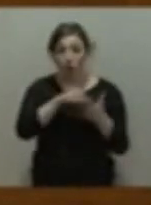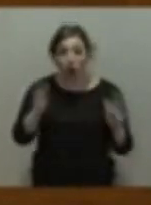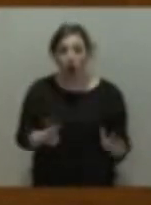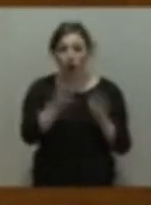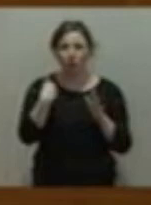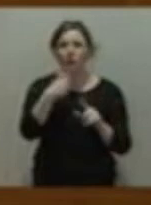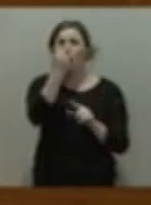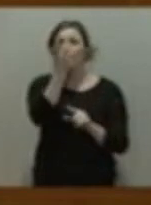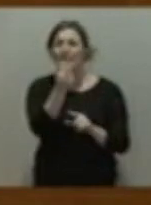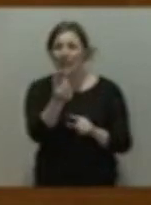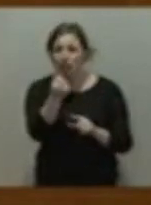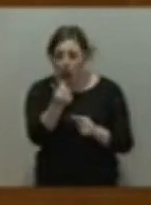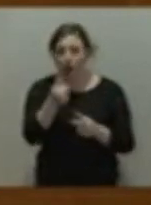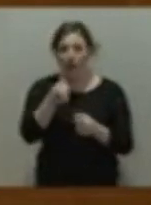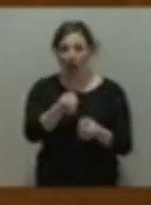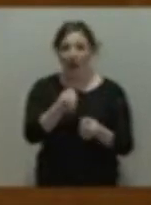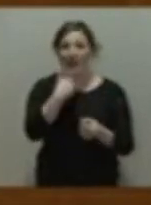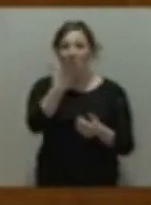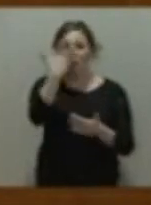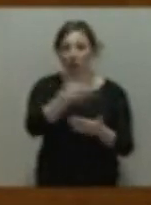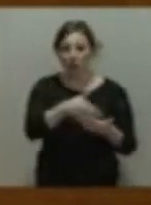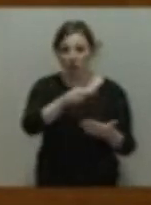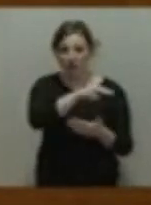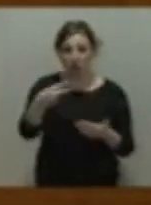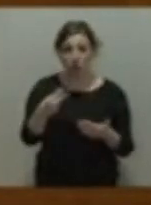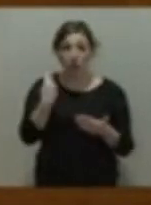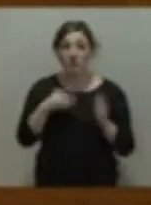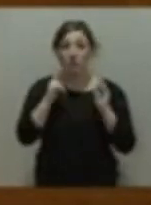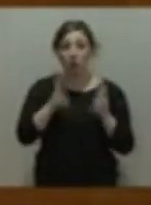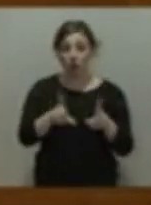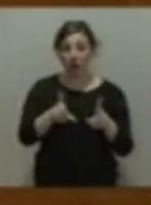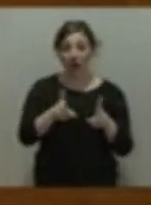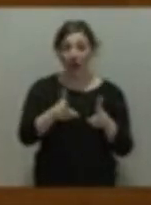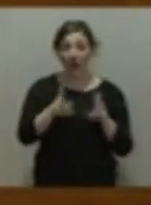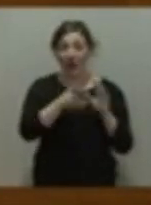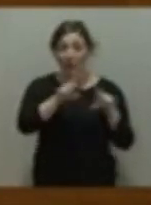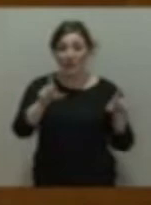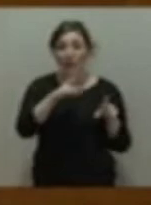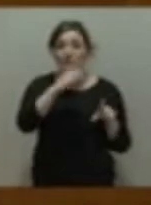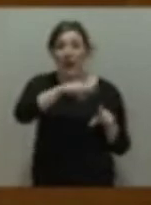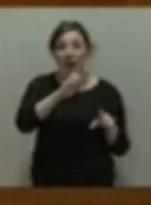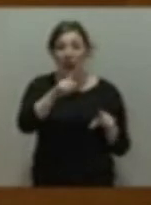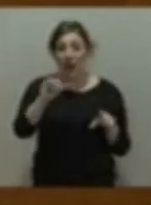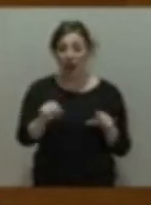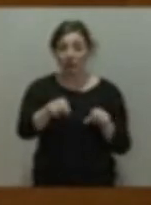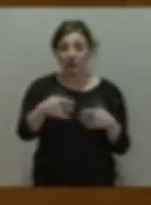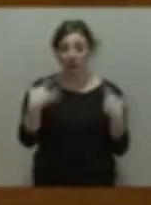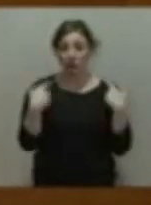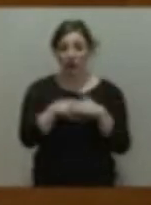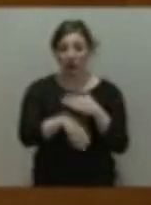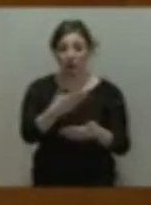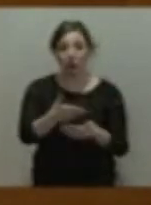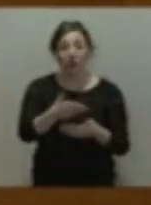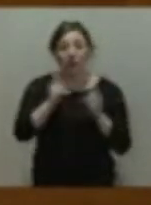casi 5 millones de euros. La cadena Meliá se hizo entonces cargo de la gestión y a los 5 años el hotel no tenía más que deudas y